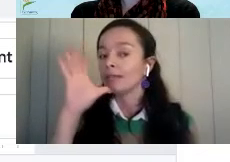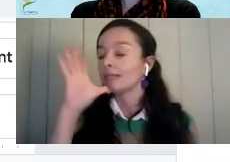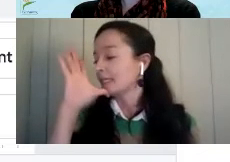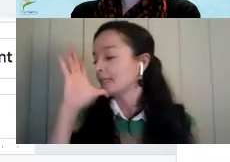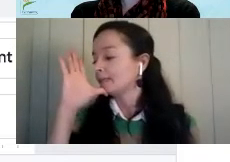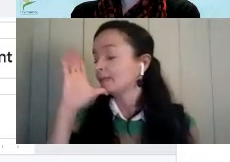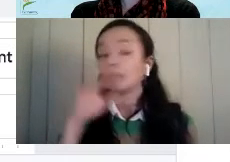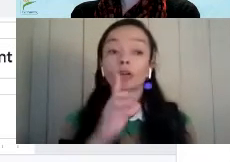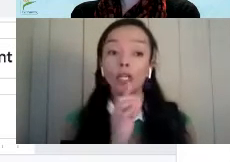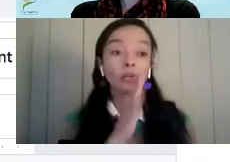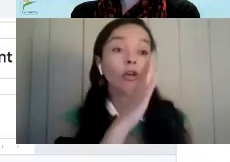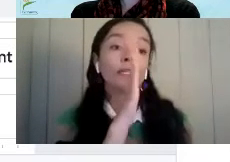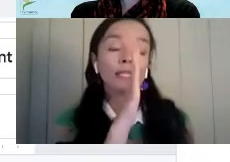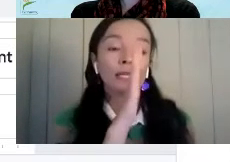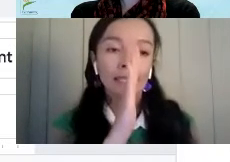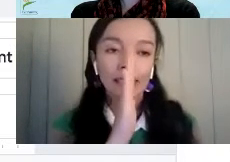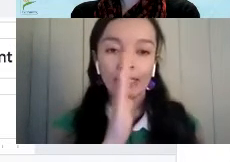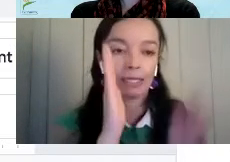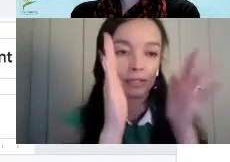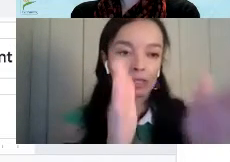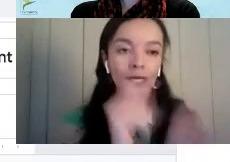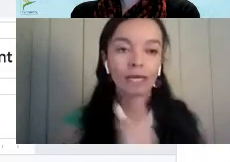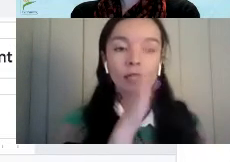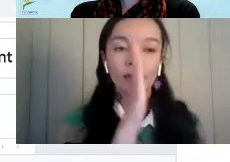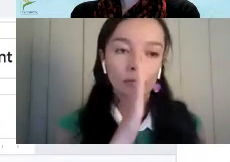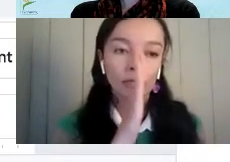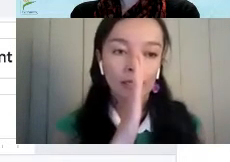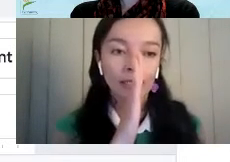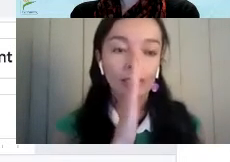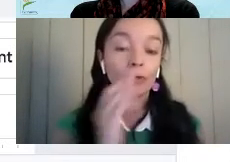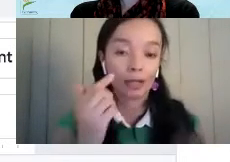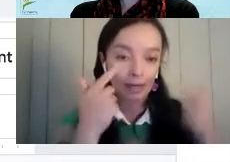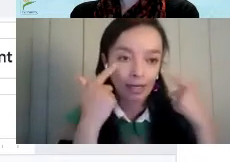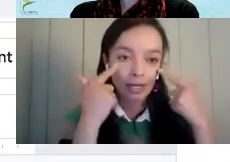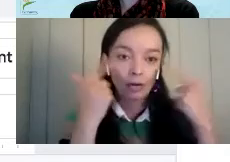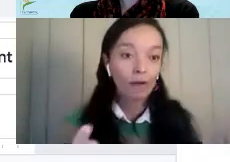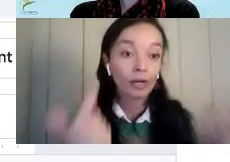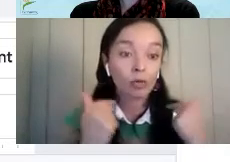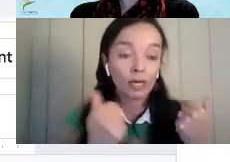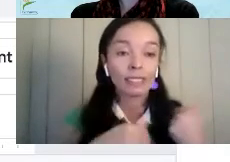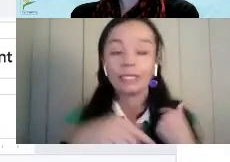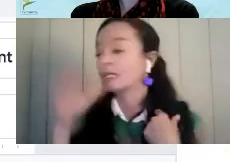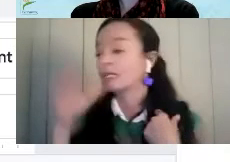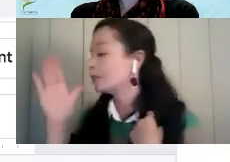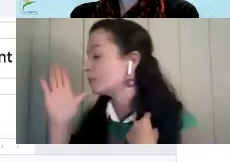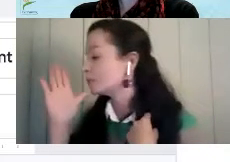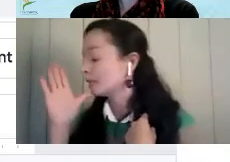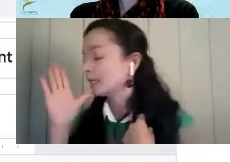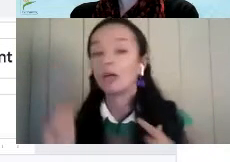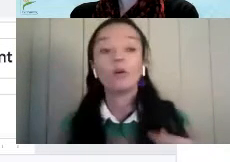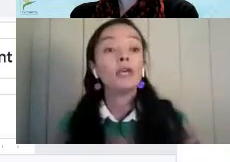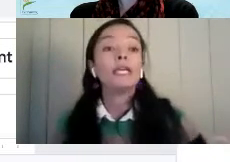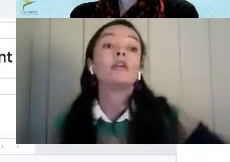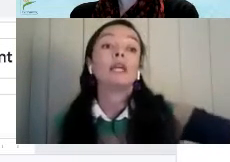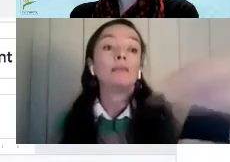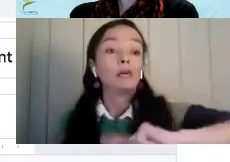Entonces, mamá es así. Y no le van a hacer la seña así. Si el niño está acá, no se la van a mostrar así, porque no va a ver cómo es la seña. Le vamos a mostrar de